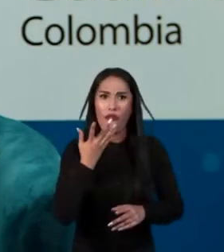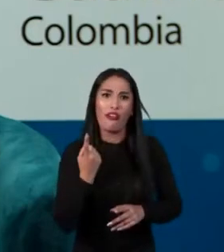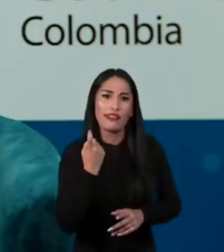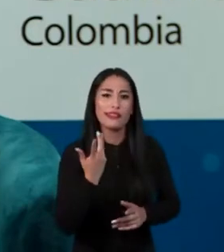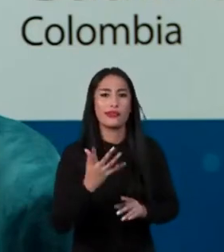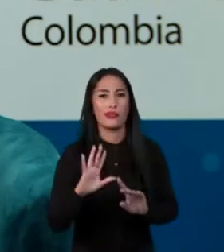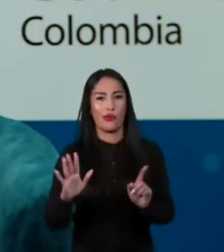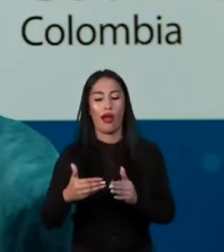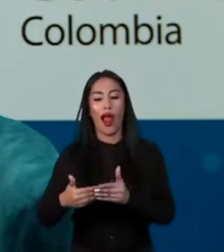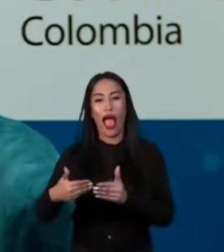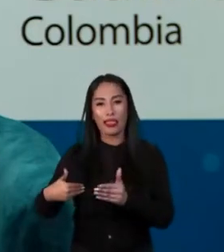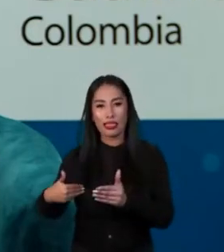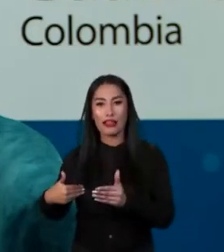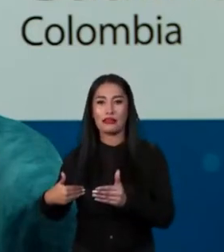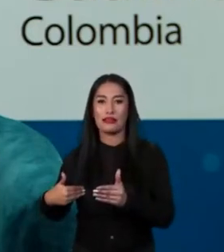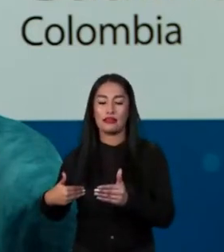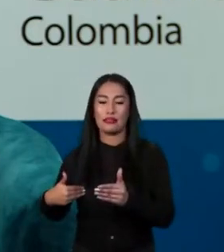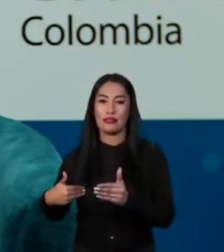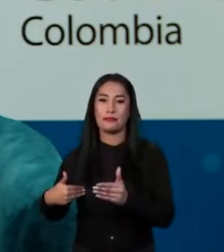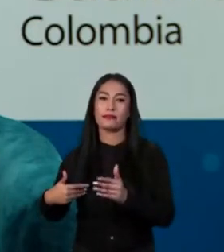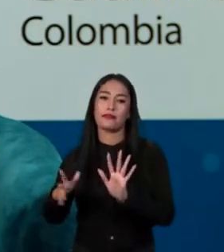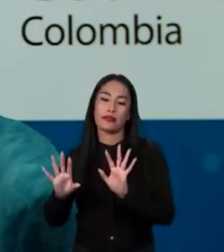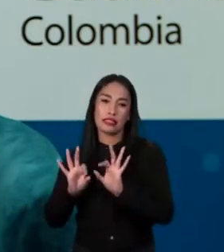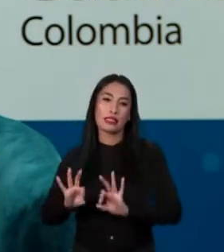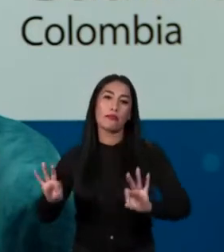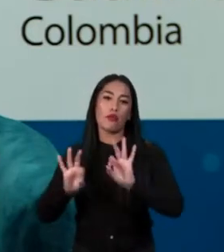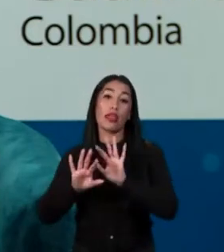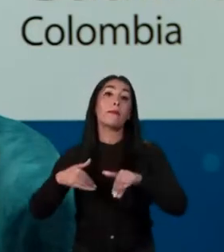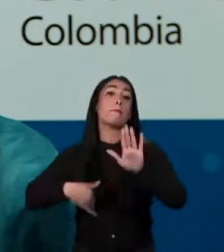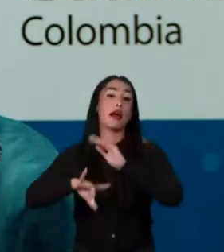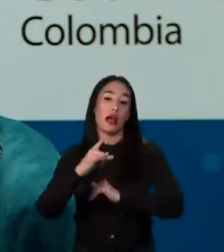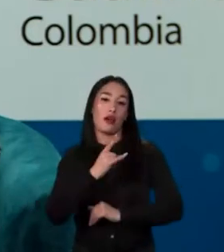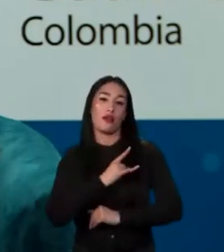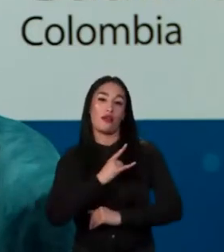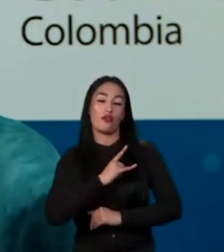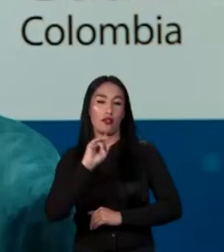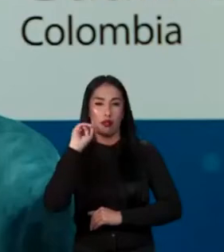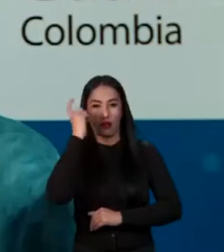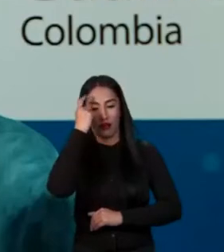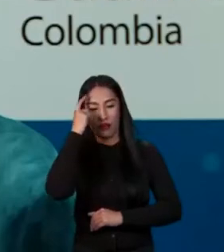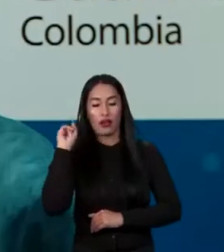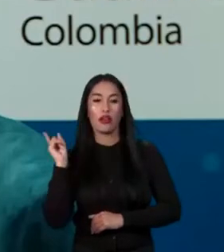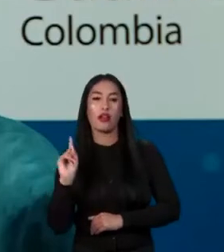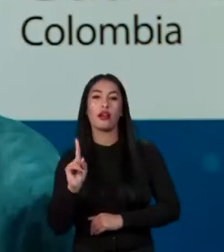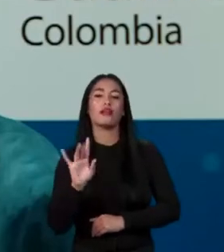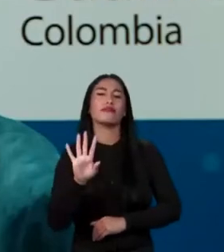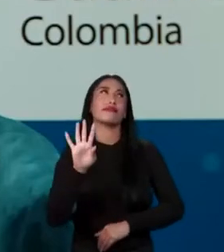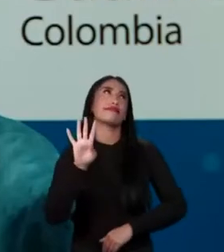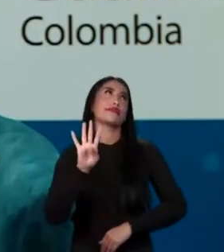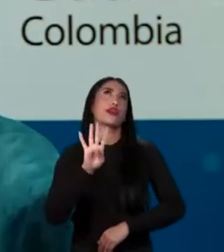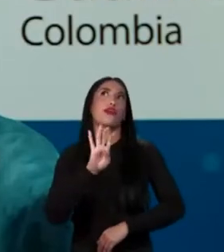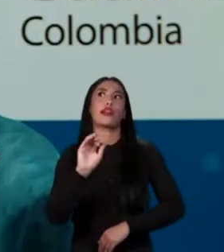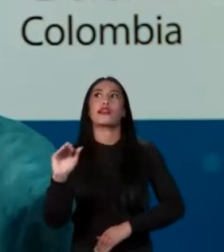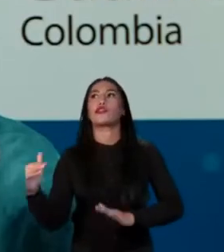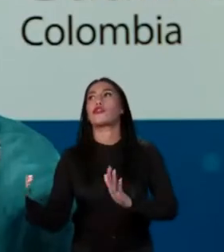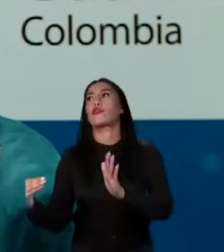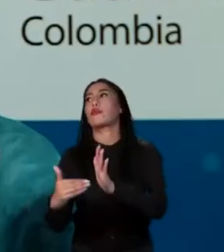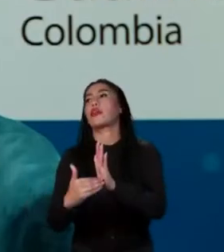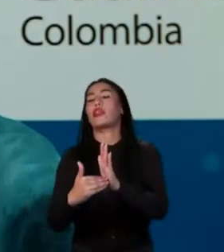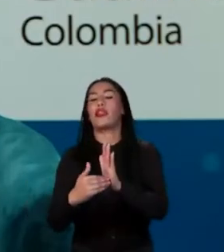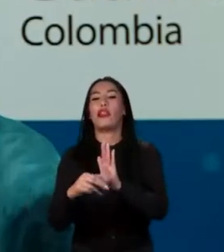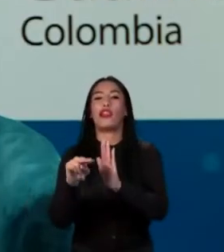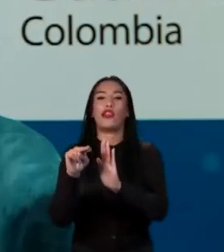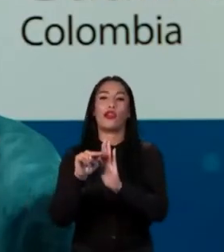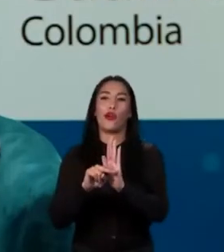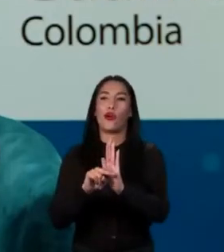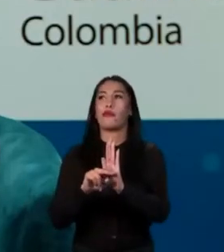sin asaltar la ley menos las universidades públicas que tenemos hasta 48 leyes para los laboratorios de investigación